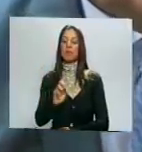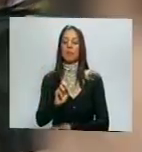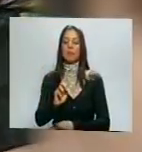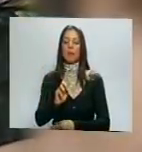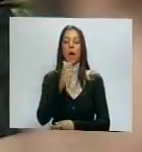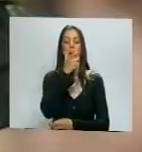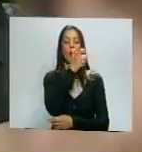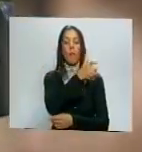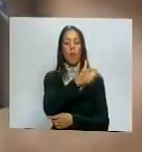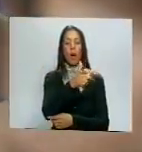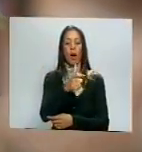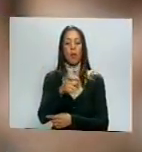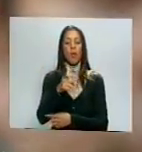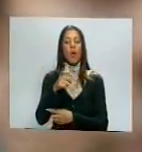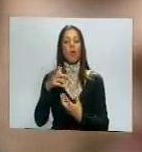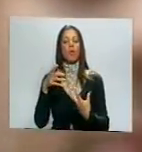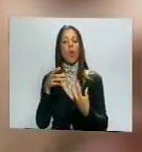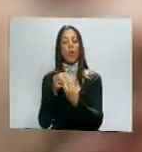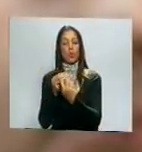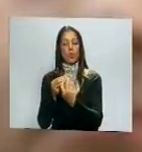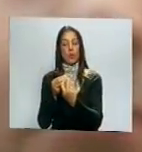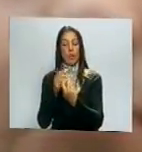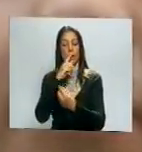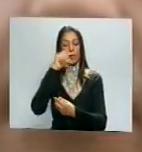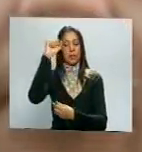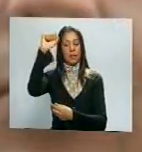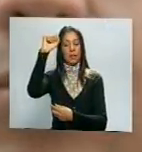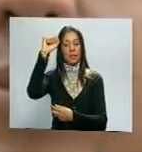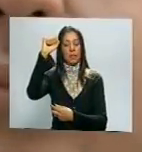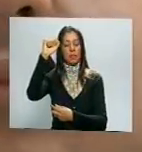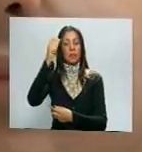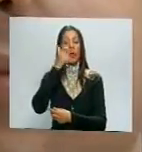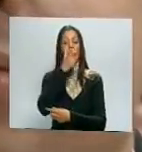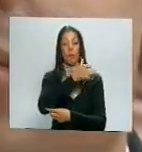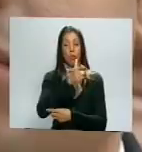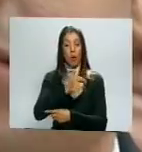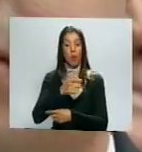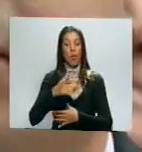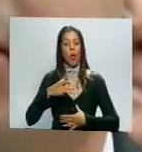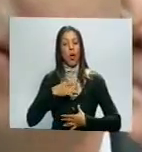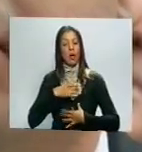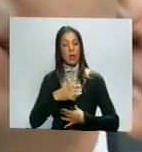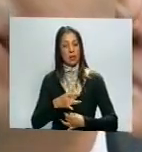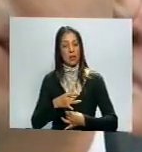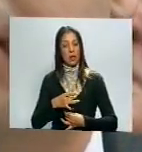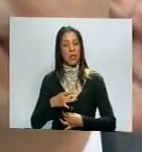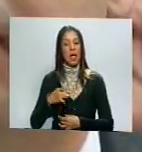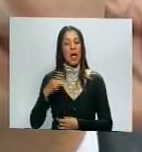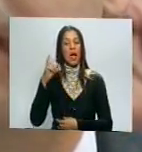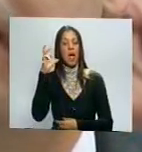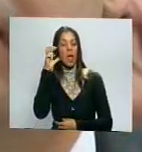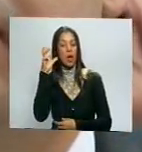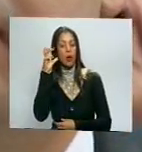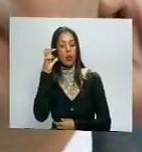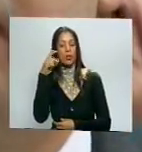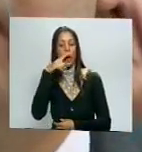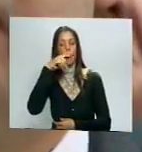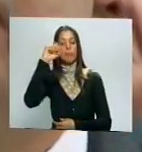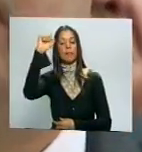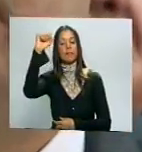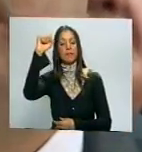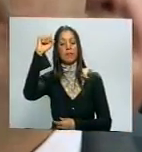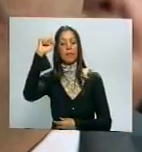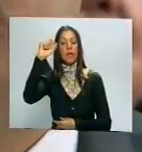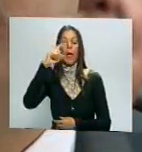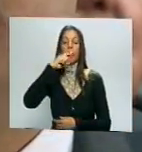pueblo. El pueblo también acudió, porque al pueblo sí le interesaba escuchar a Nicolás Maduro. Y